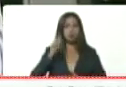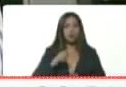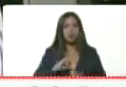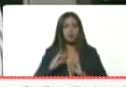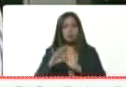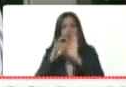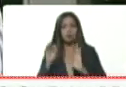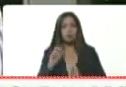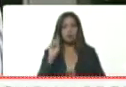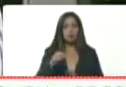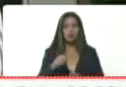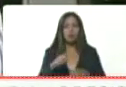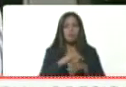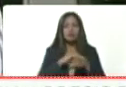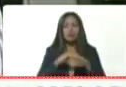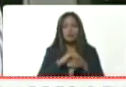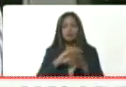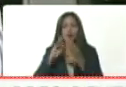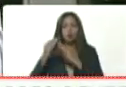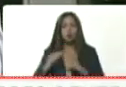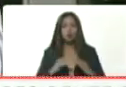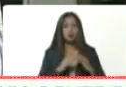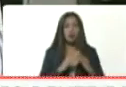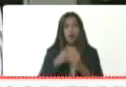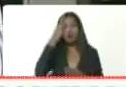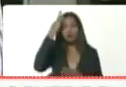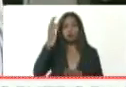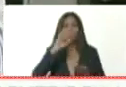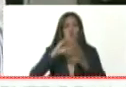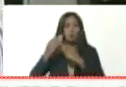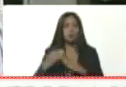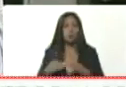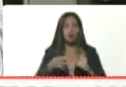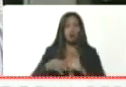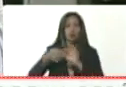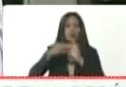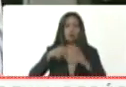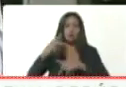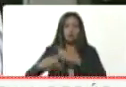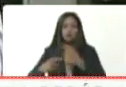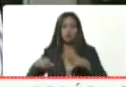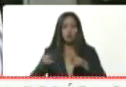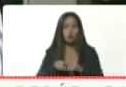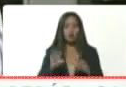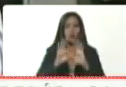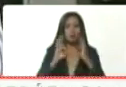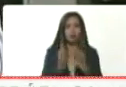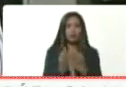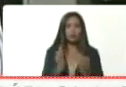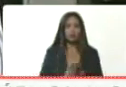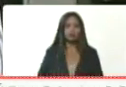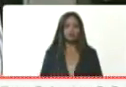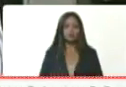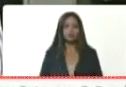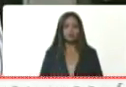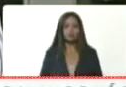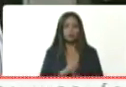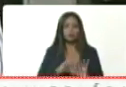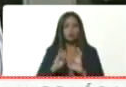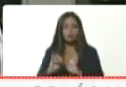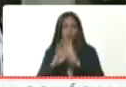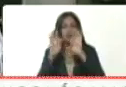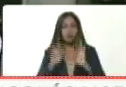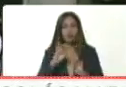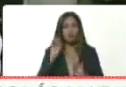ministerio de las comunas las comunas los consejos comunales las unidades de producción es familiar de esta procura se está destinando